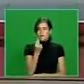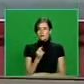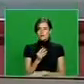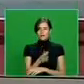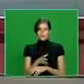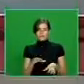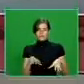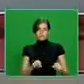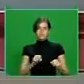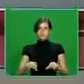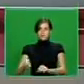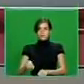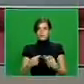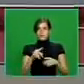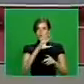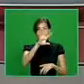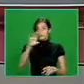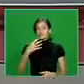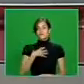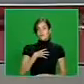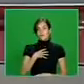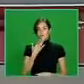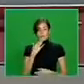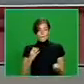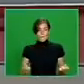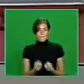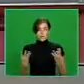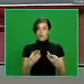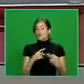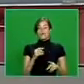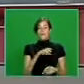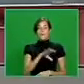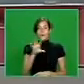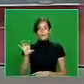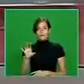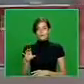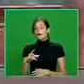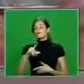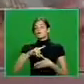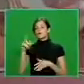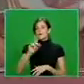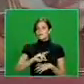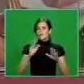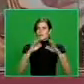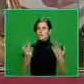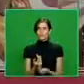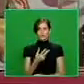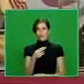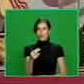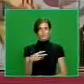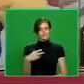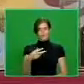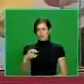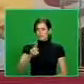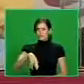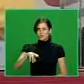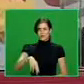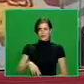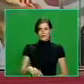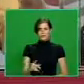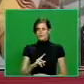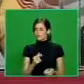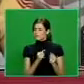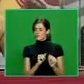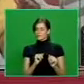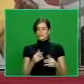conquistar otros países para bombardear otros países ni en América Latina ni en el mundo no no eso está negado para